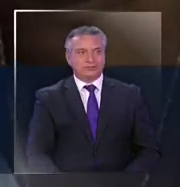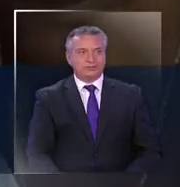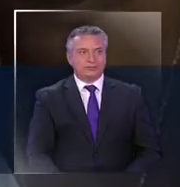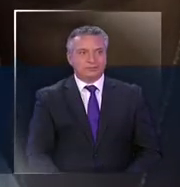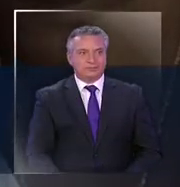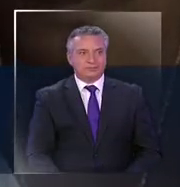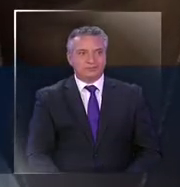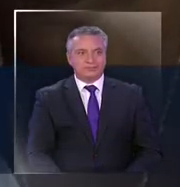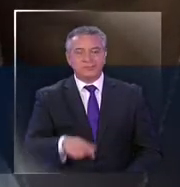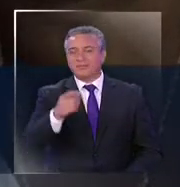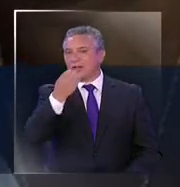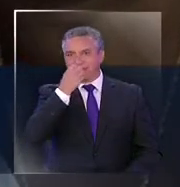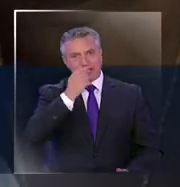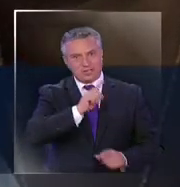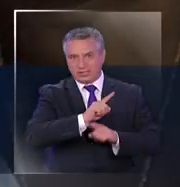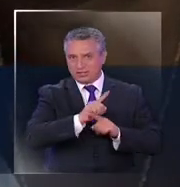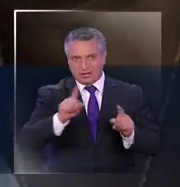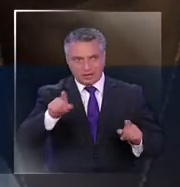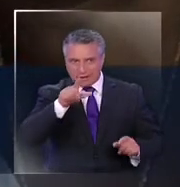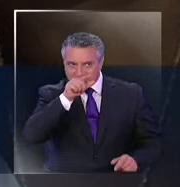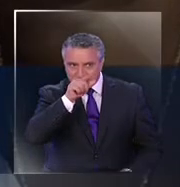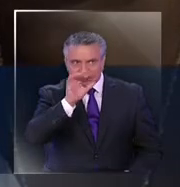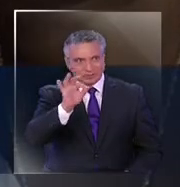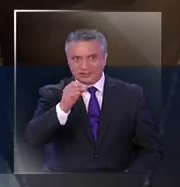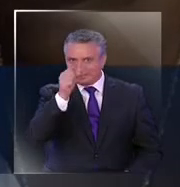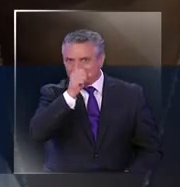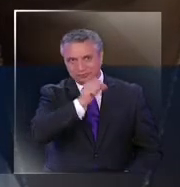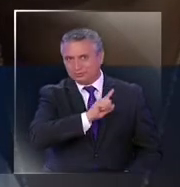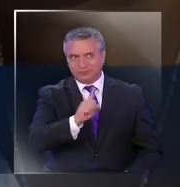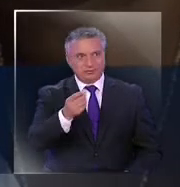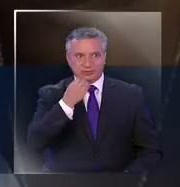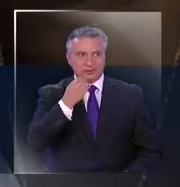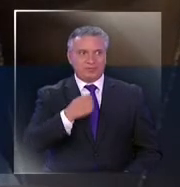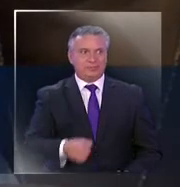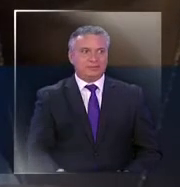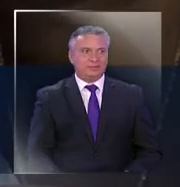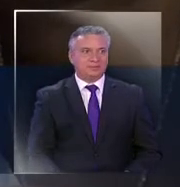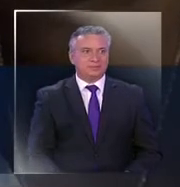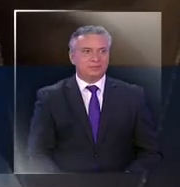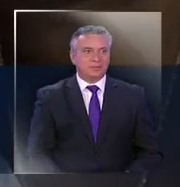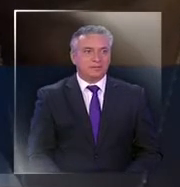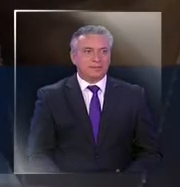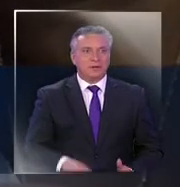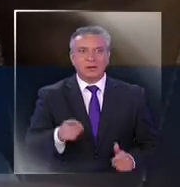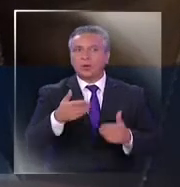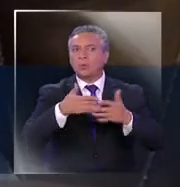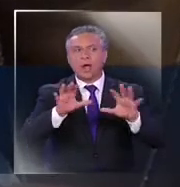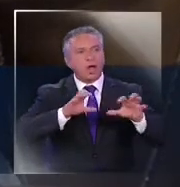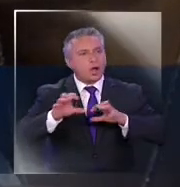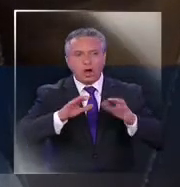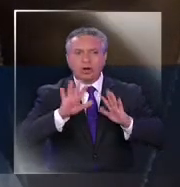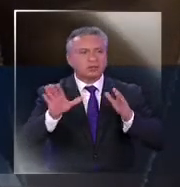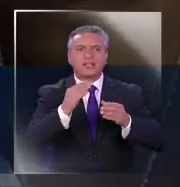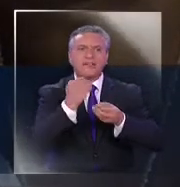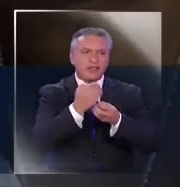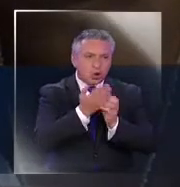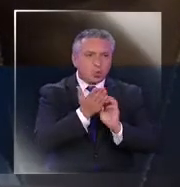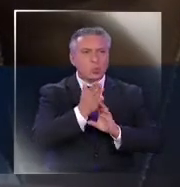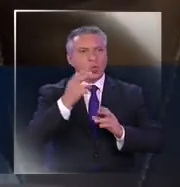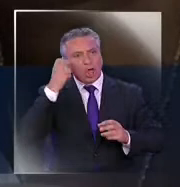I don't eat pork and I don't eat chicken, but I eat egg yolk,